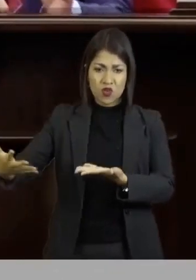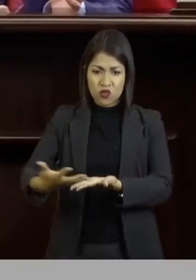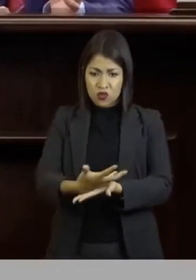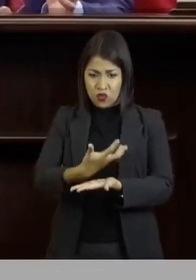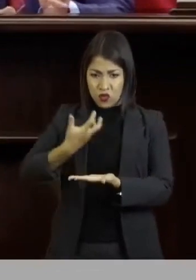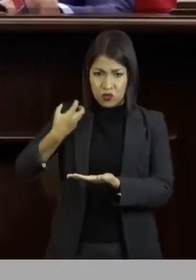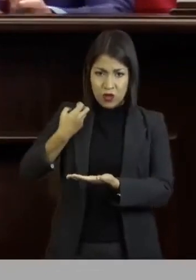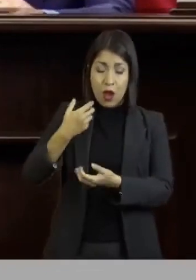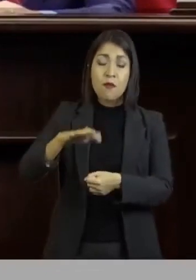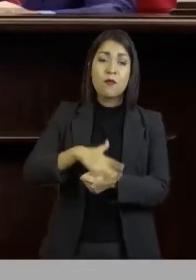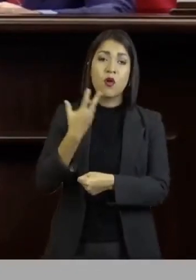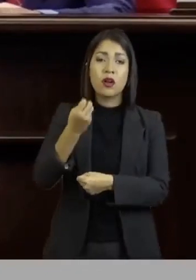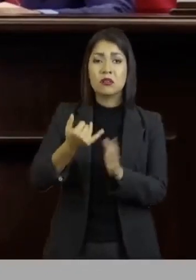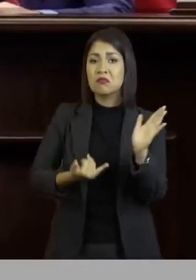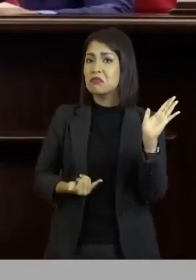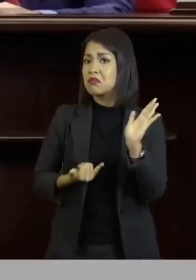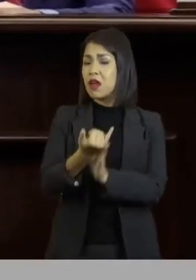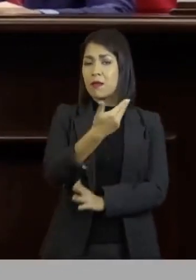presidente decidió